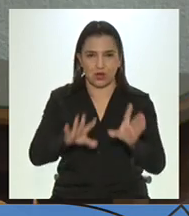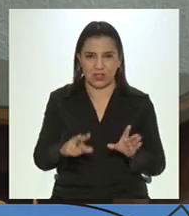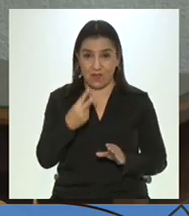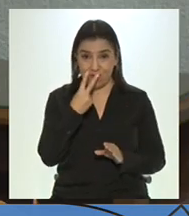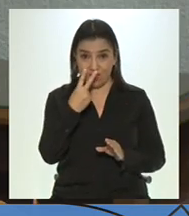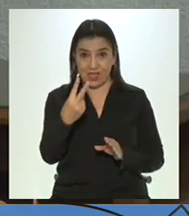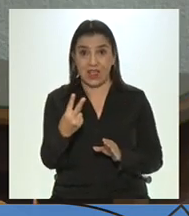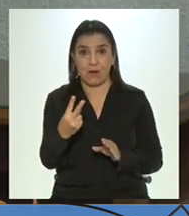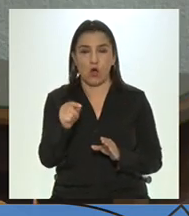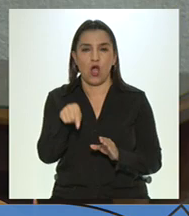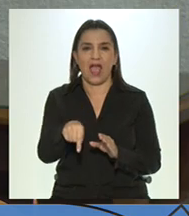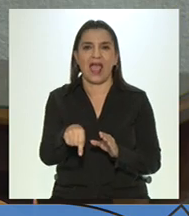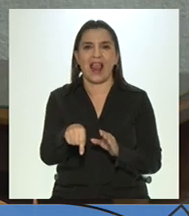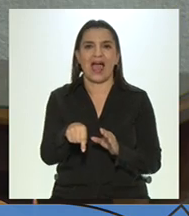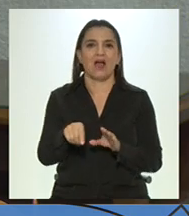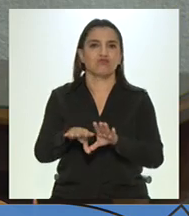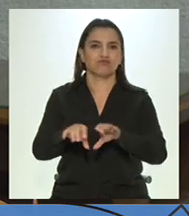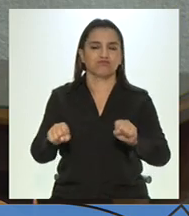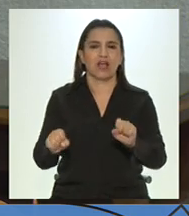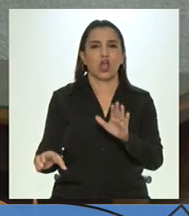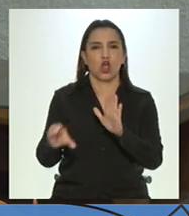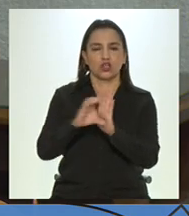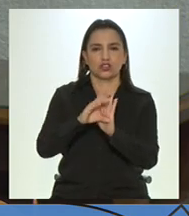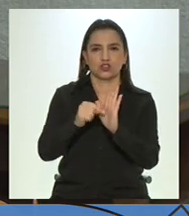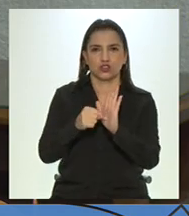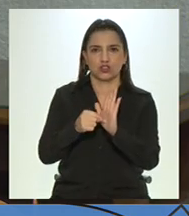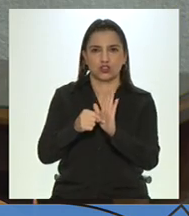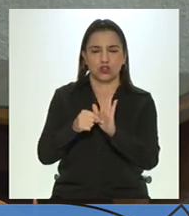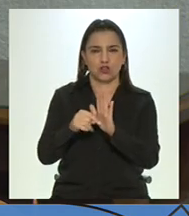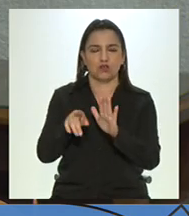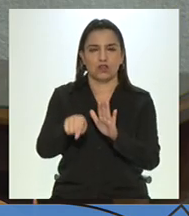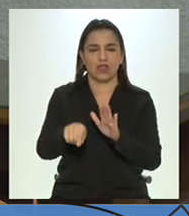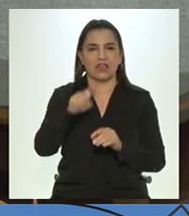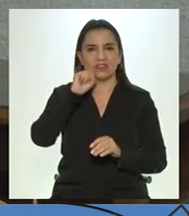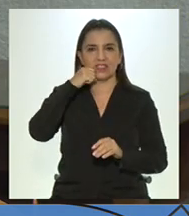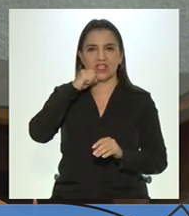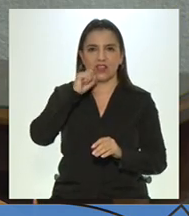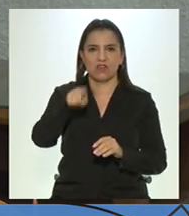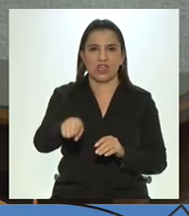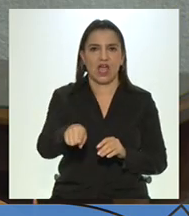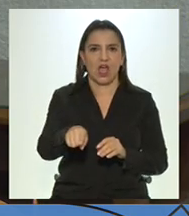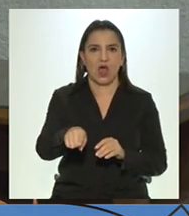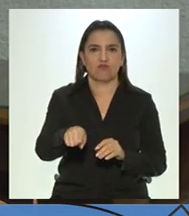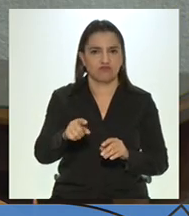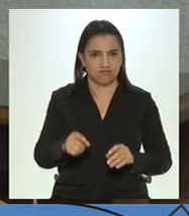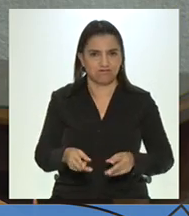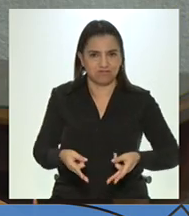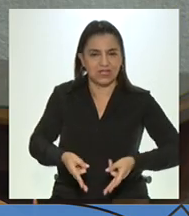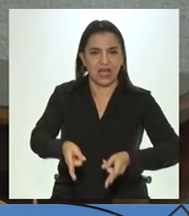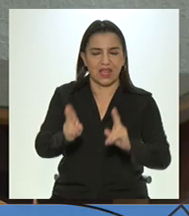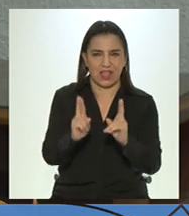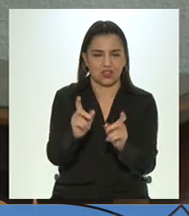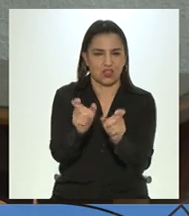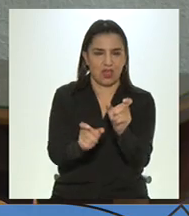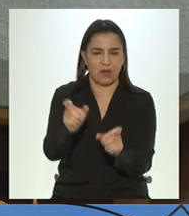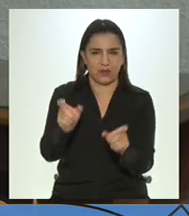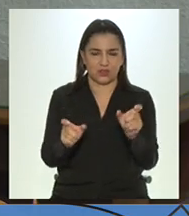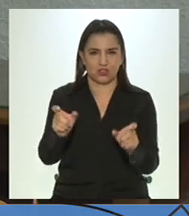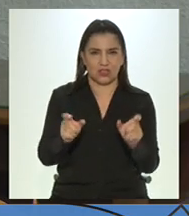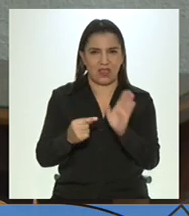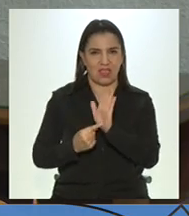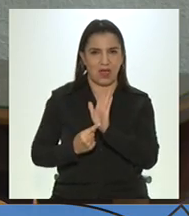entiendo la convención como una extensión de la soberanía popular donde cristalizan las grandes esperanzas